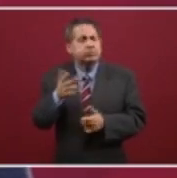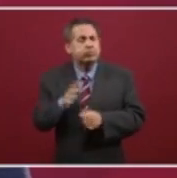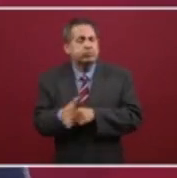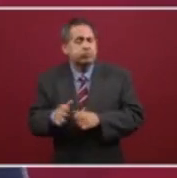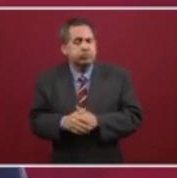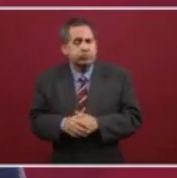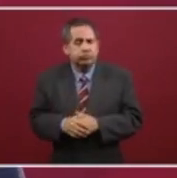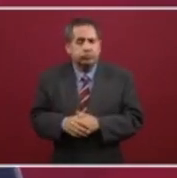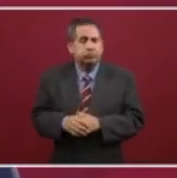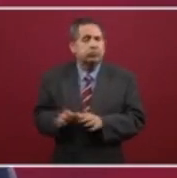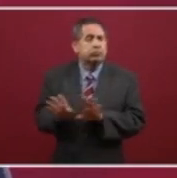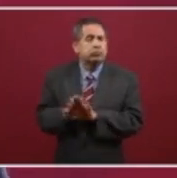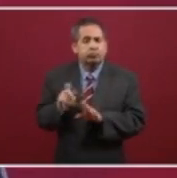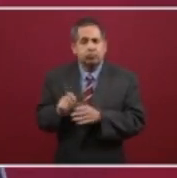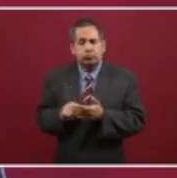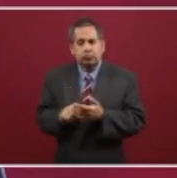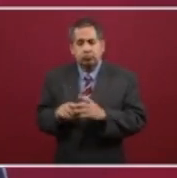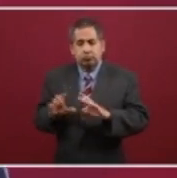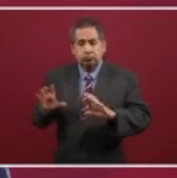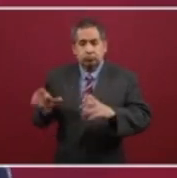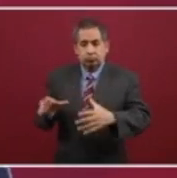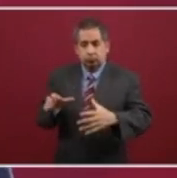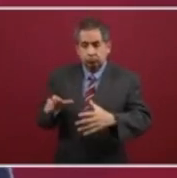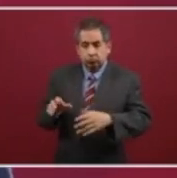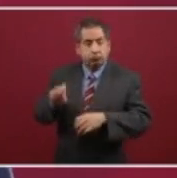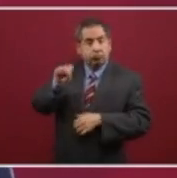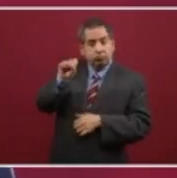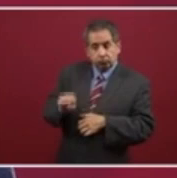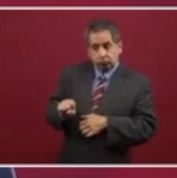mantener a los migrantes en el sur